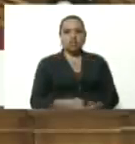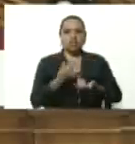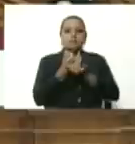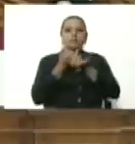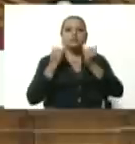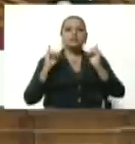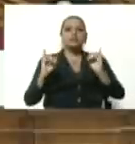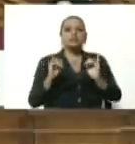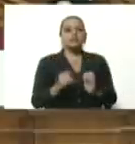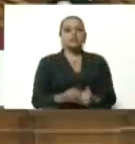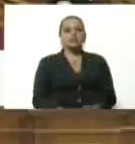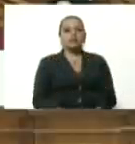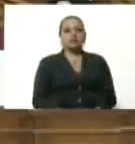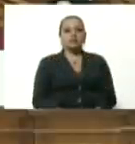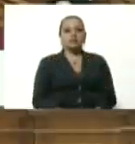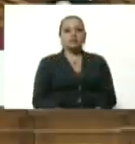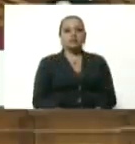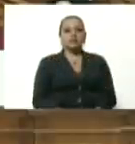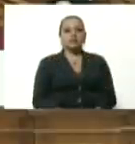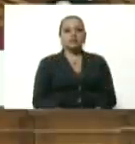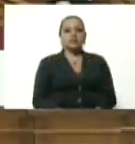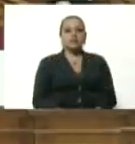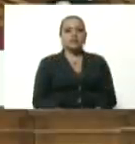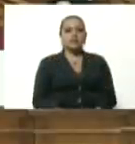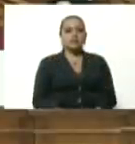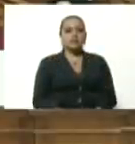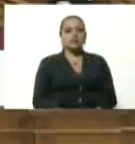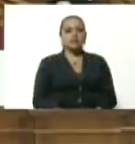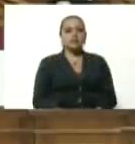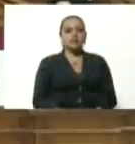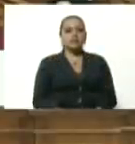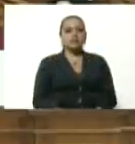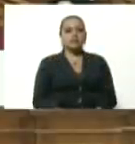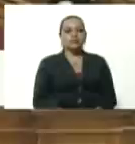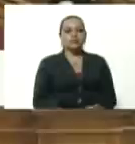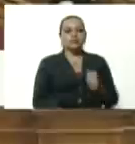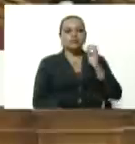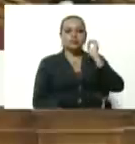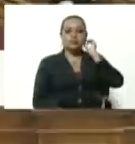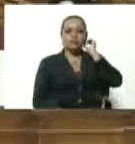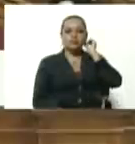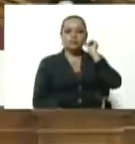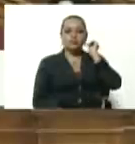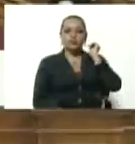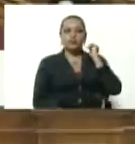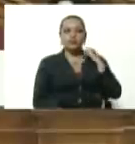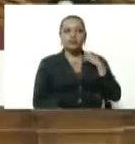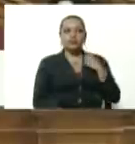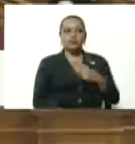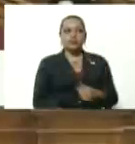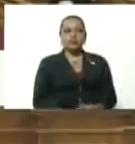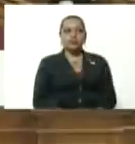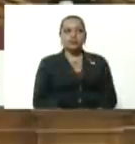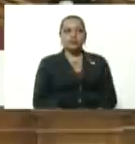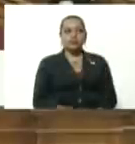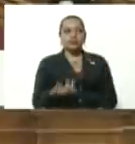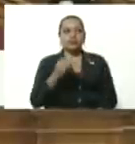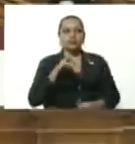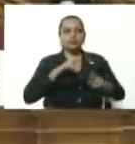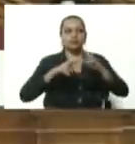independiente. Muy contadas excepciones, que sí las existen, con las cuales nosotros tenemos algún tipo de